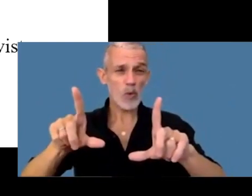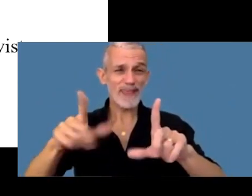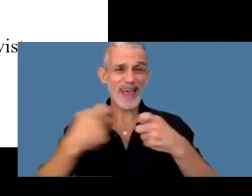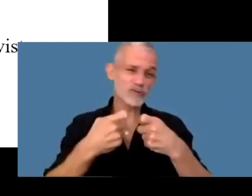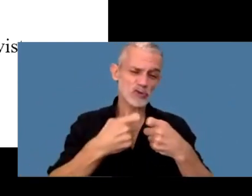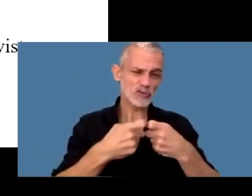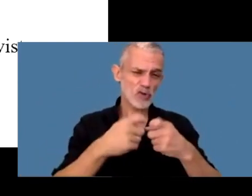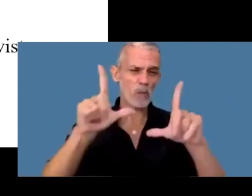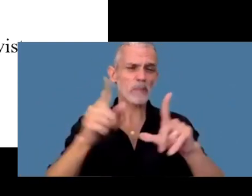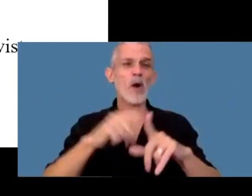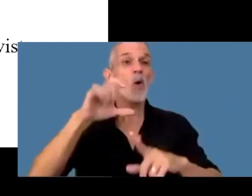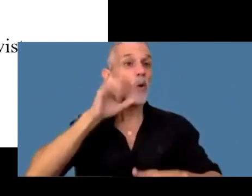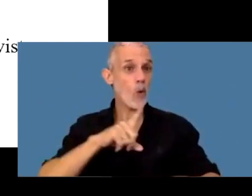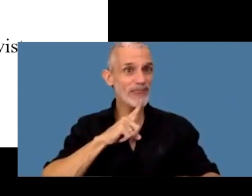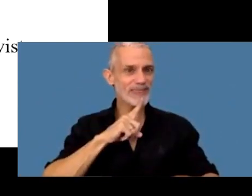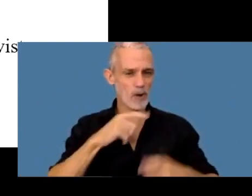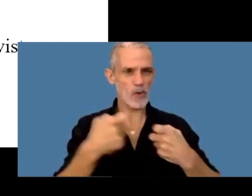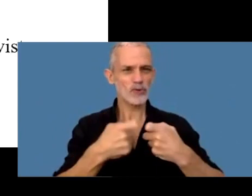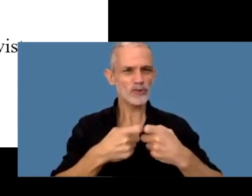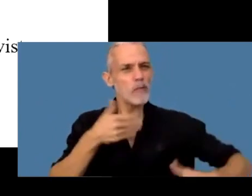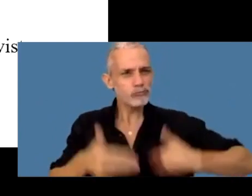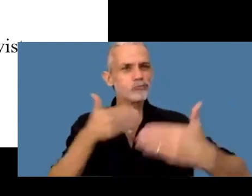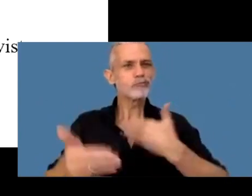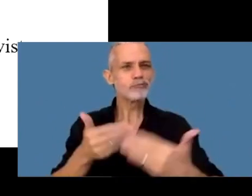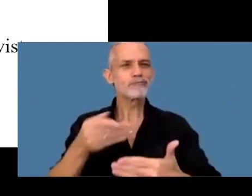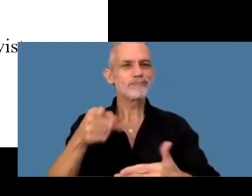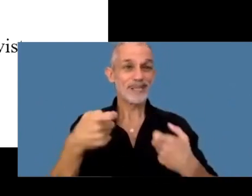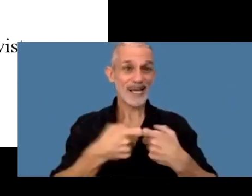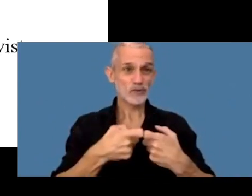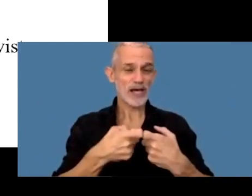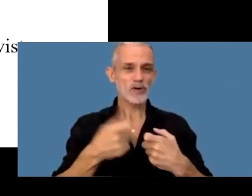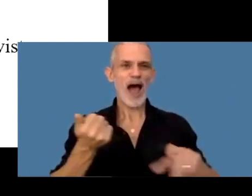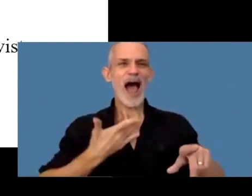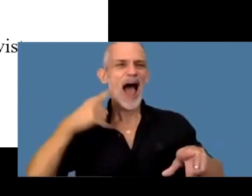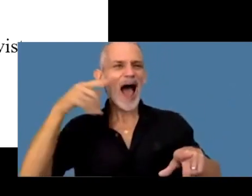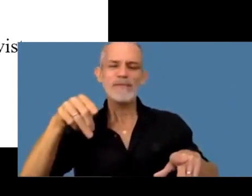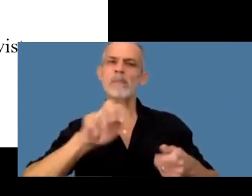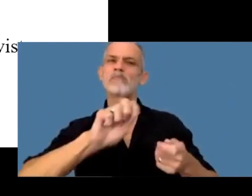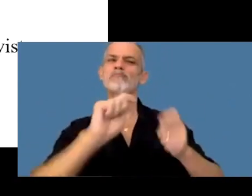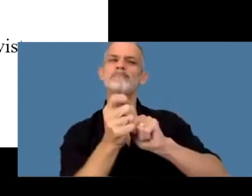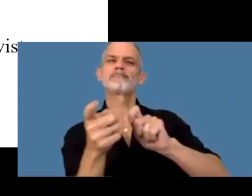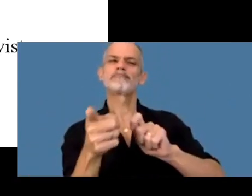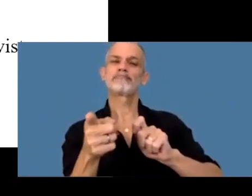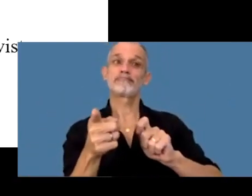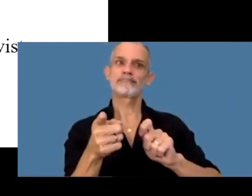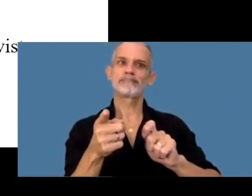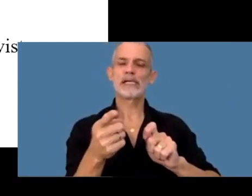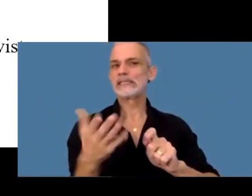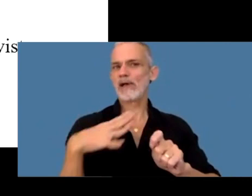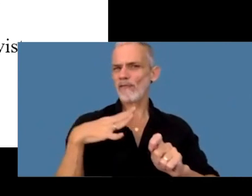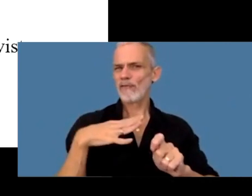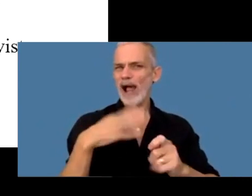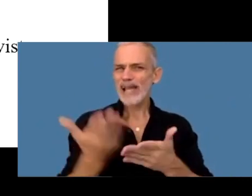quit como sociedad de información, el organismo la transformaba a partir de las omisiones, o cuando el